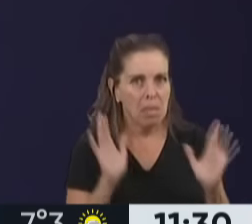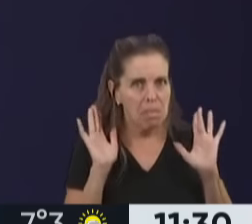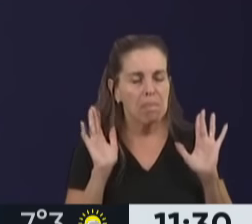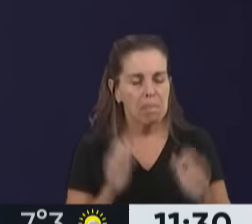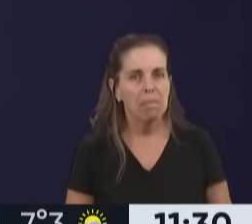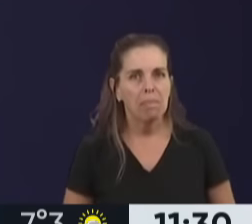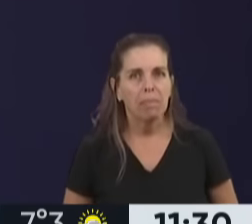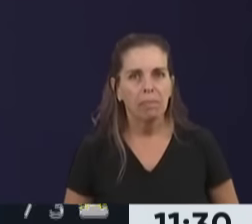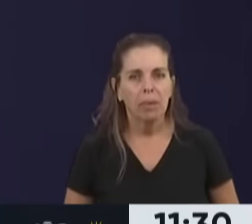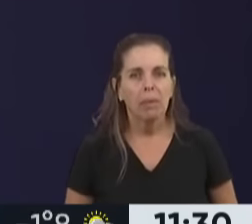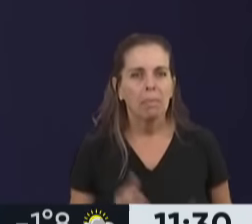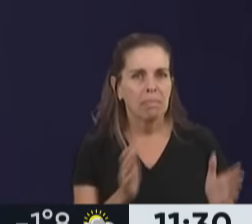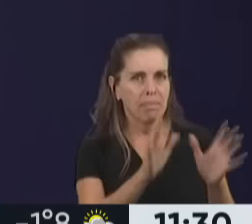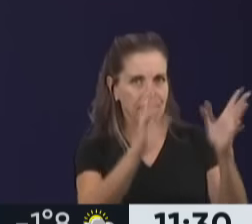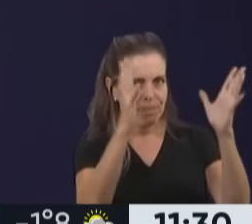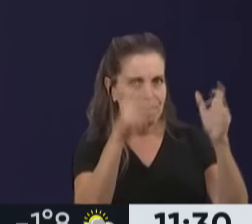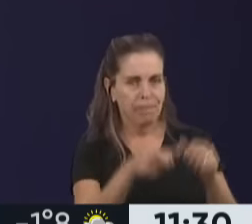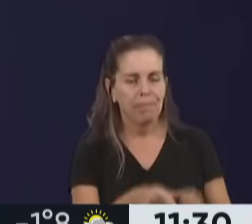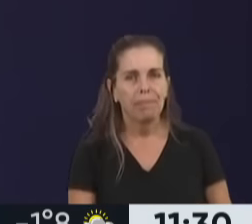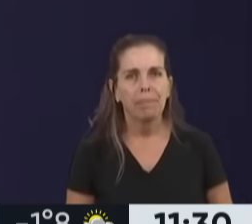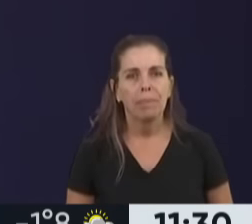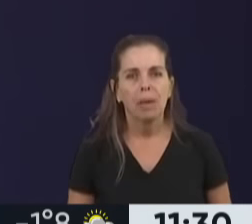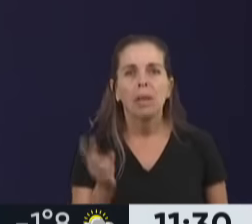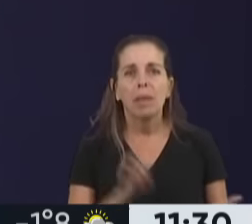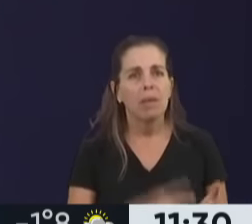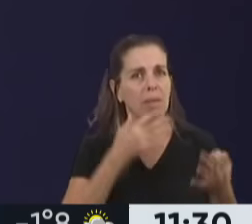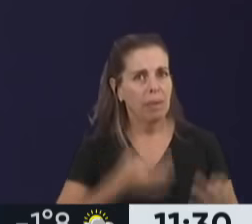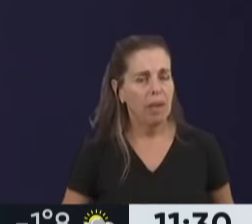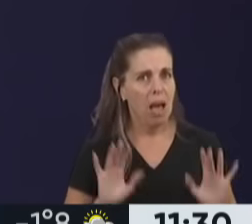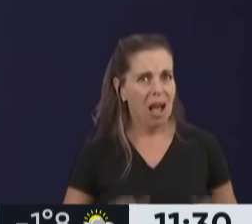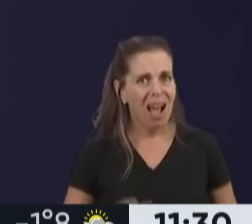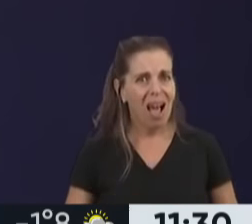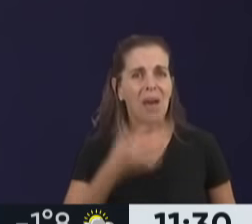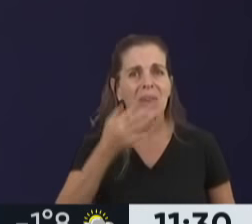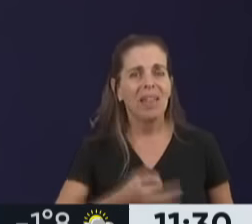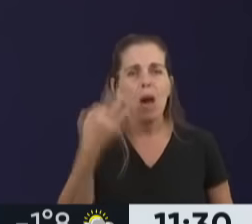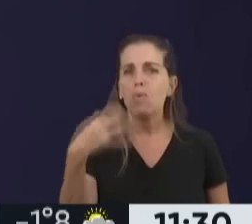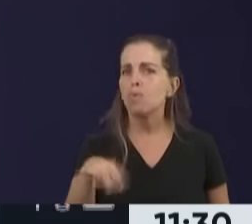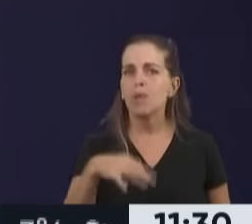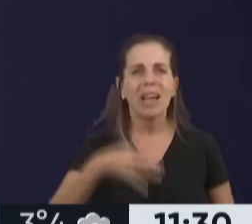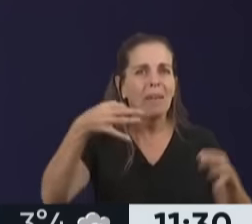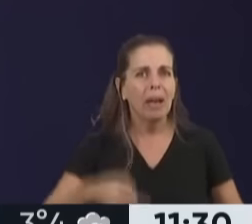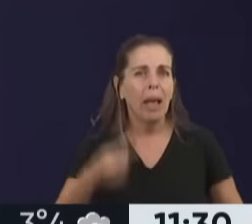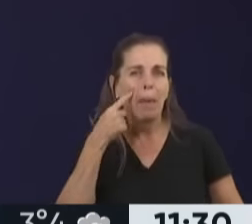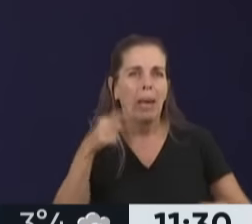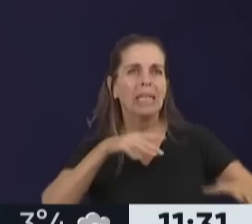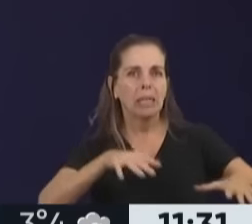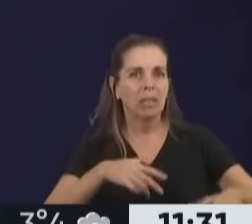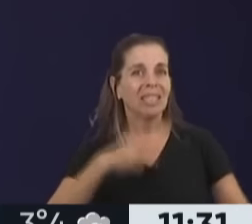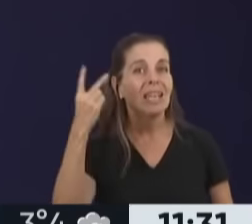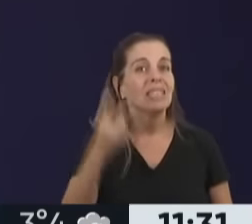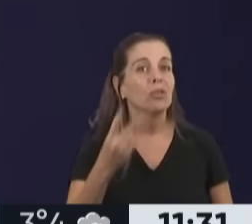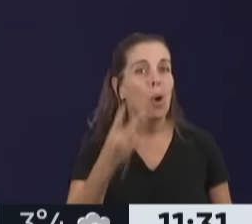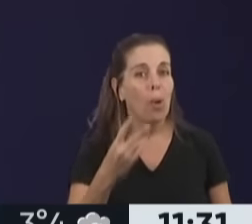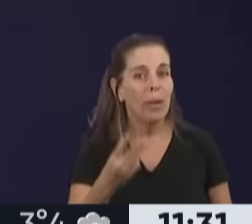y y lo te te repito y la única verdad es la es la realidad ya es la segunda vez que cito al general